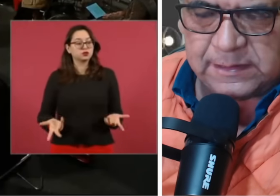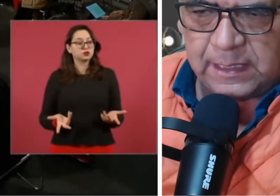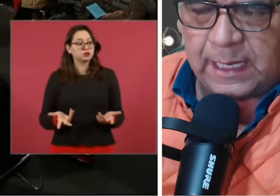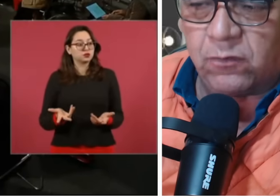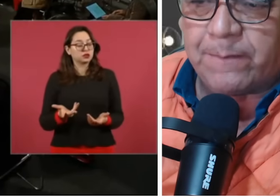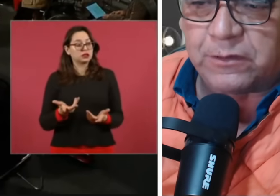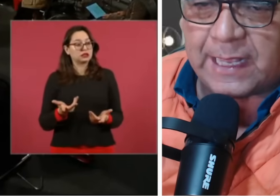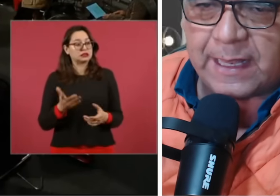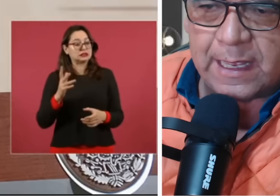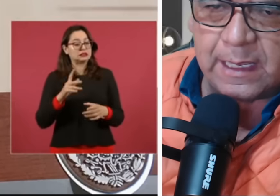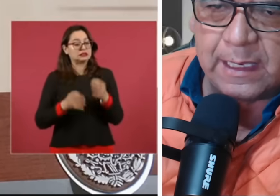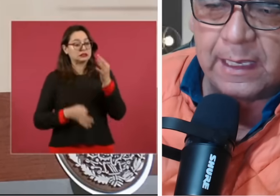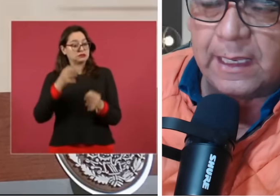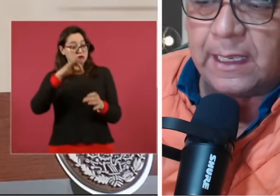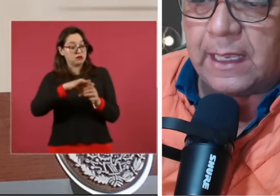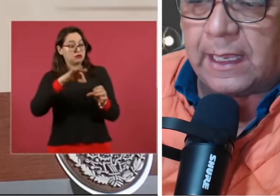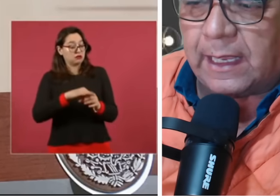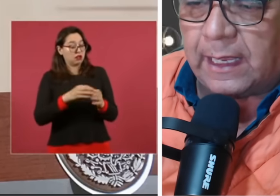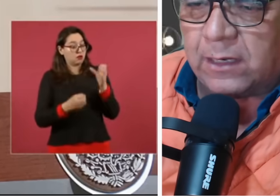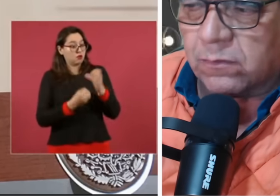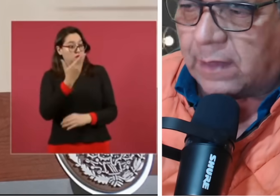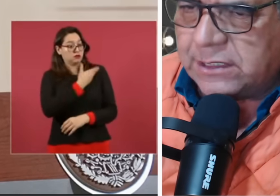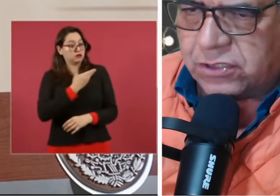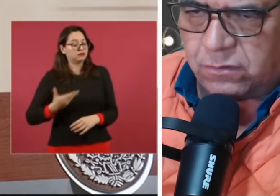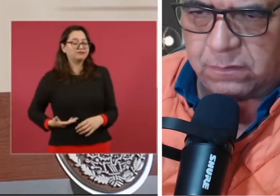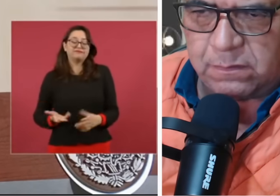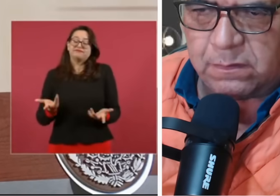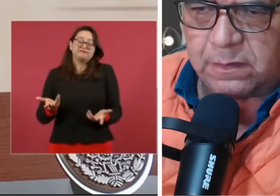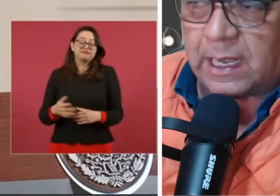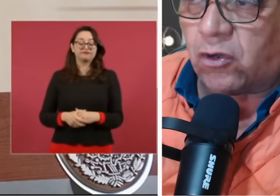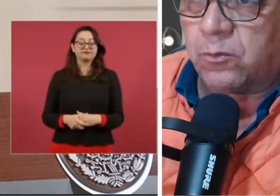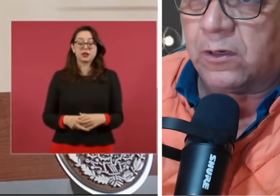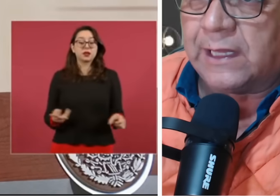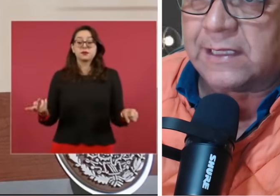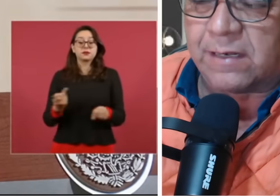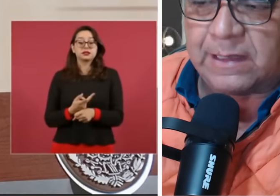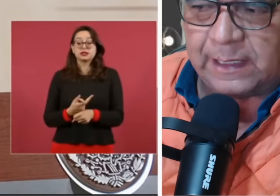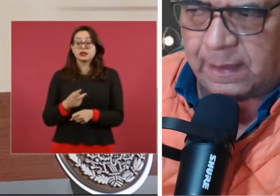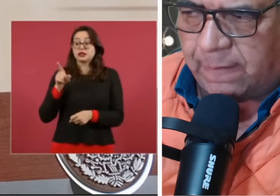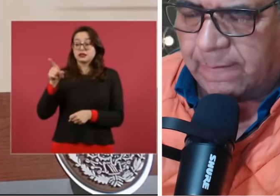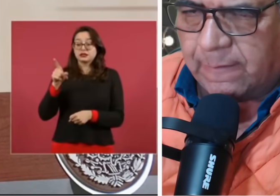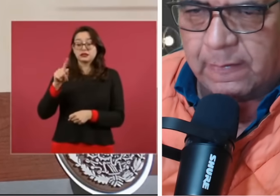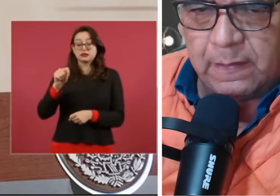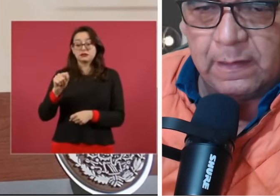jóvenes en una posada en un rancho de la comunidad